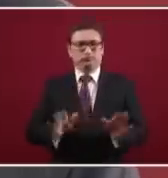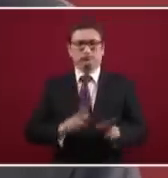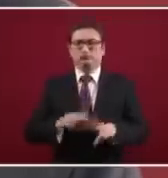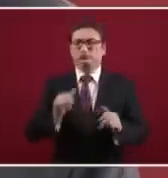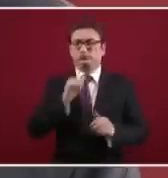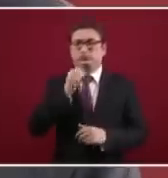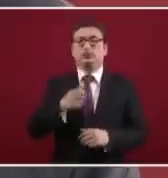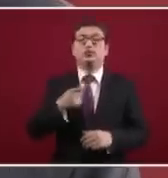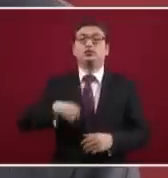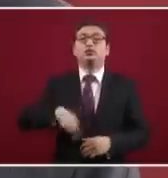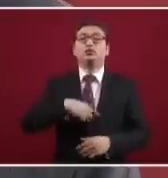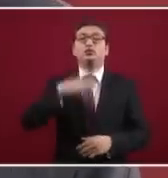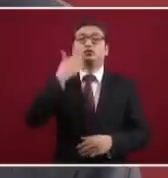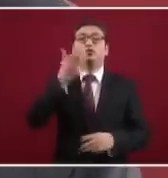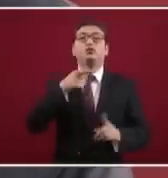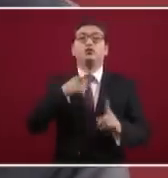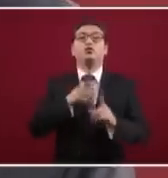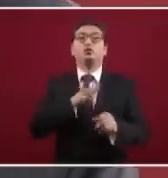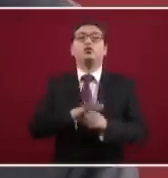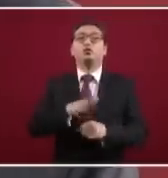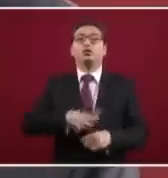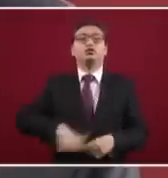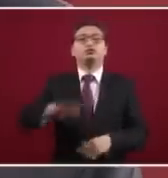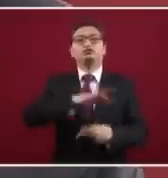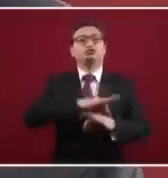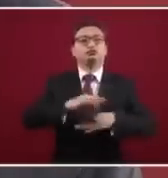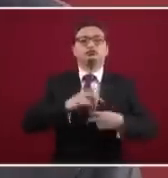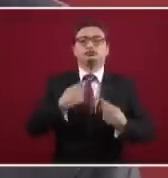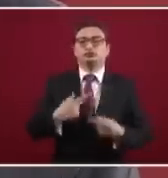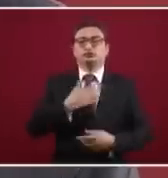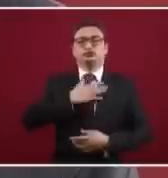Lo que queremos es que haya justicia